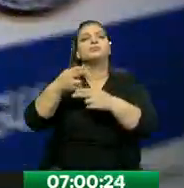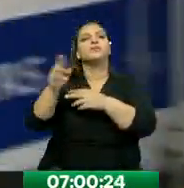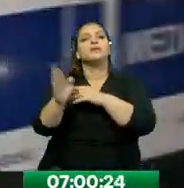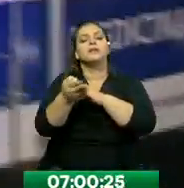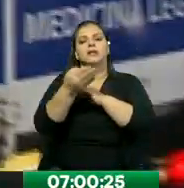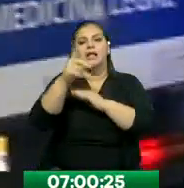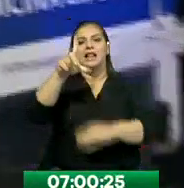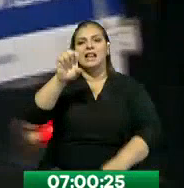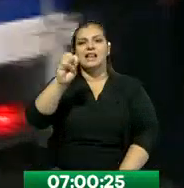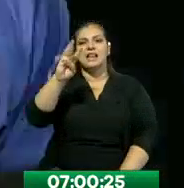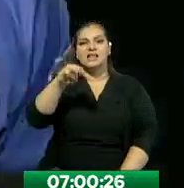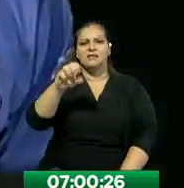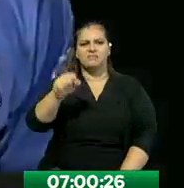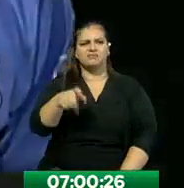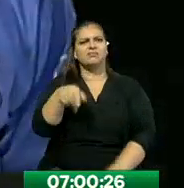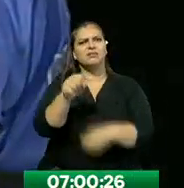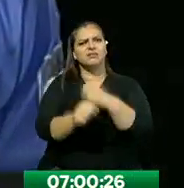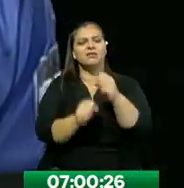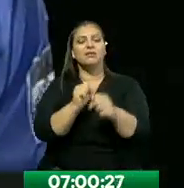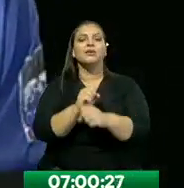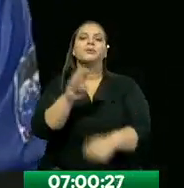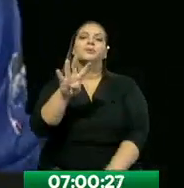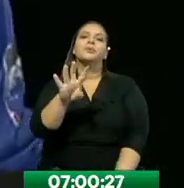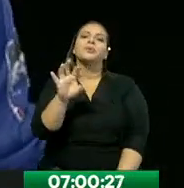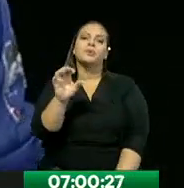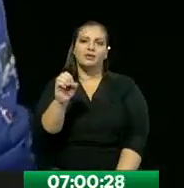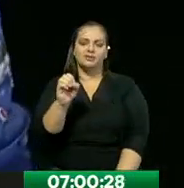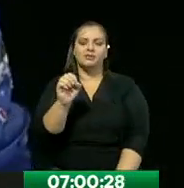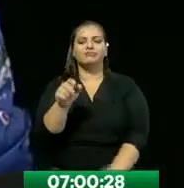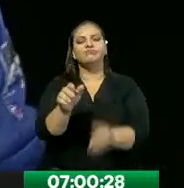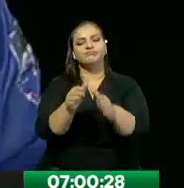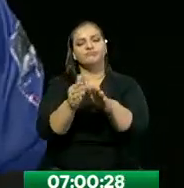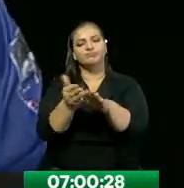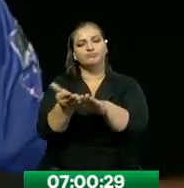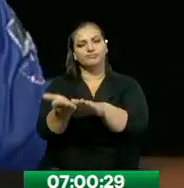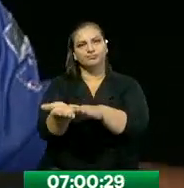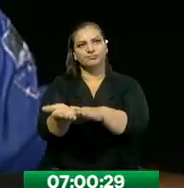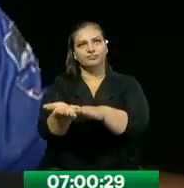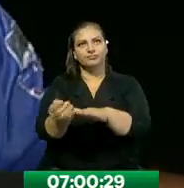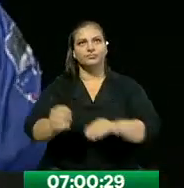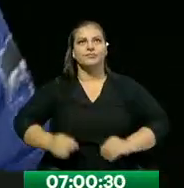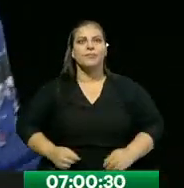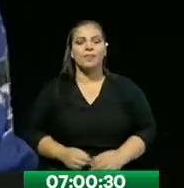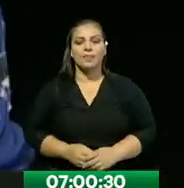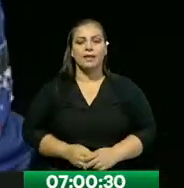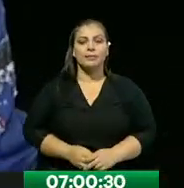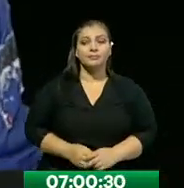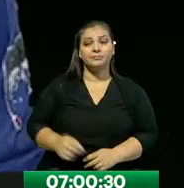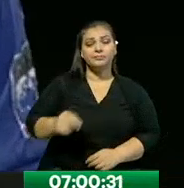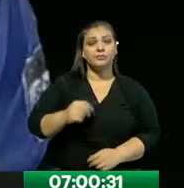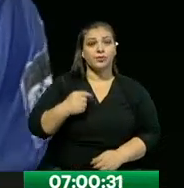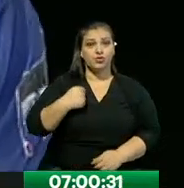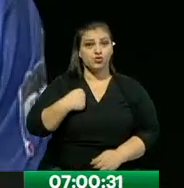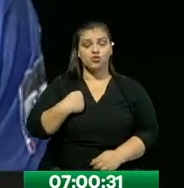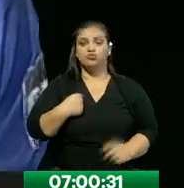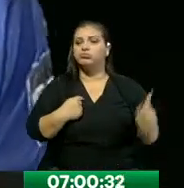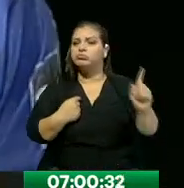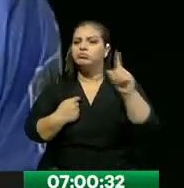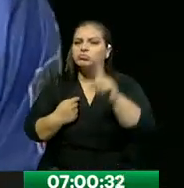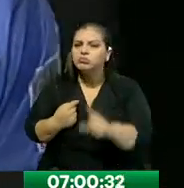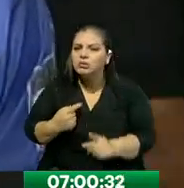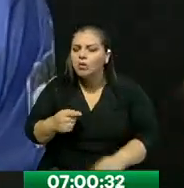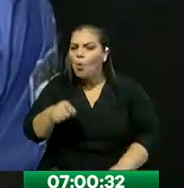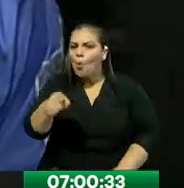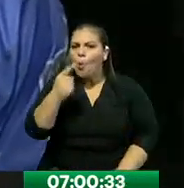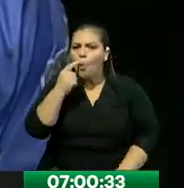años. ¿Otras personas se movilizaron en el carro? No, hasta que yo salí y abrí la puerta del carro y miren, solamente estaba